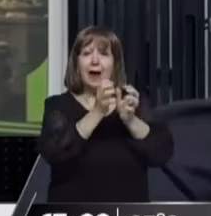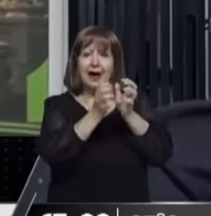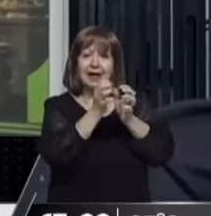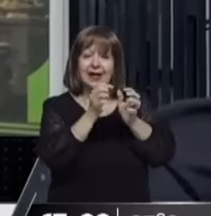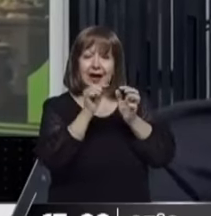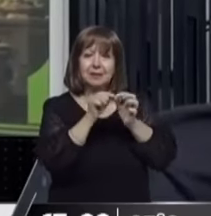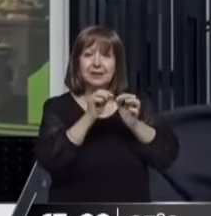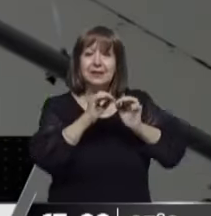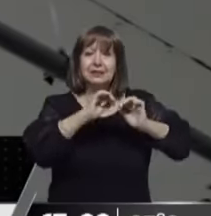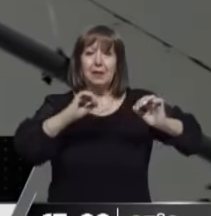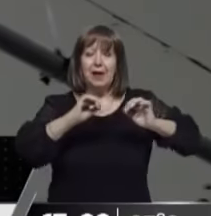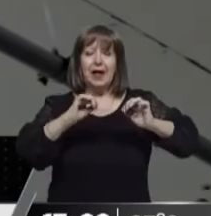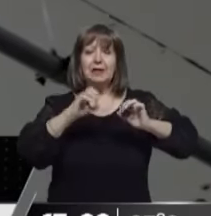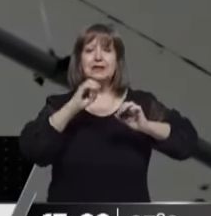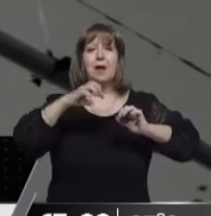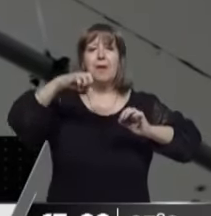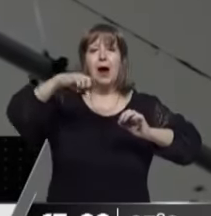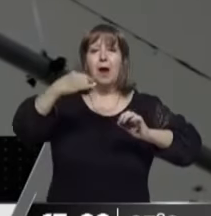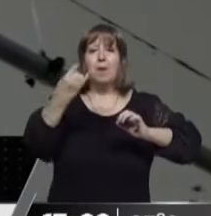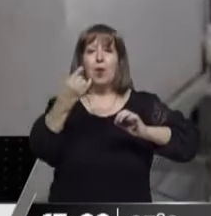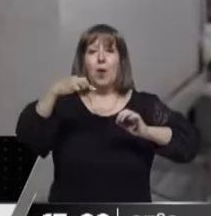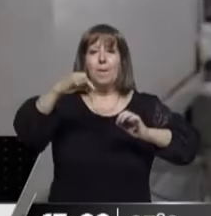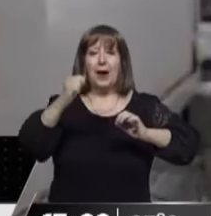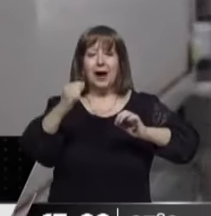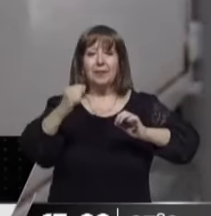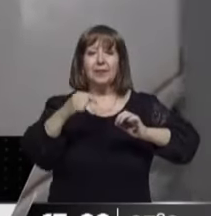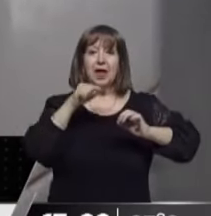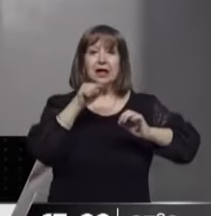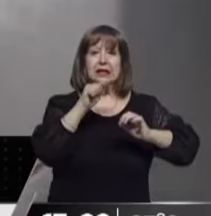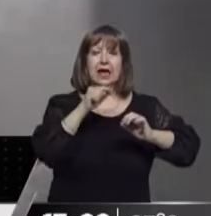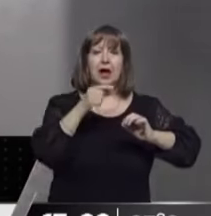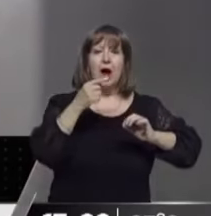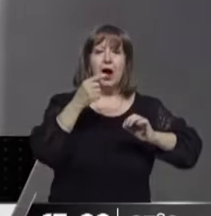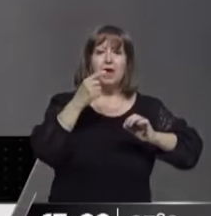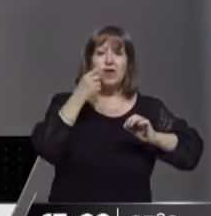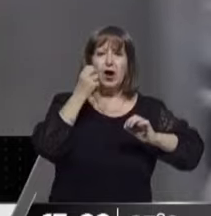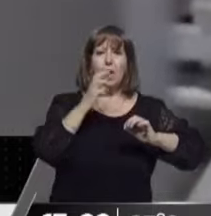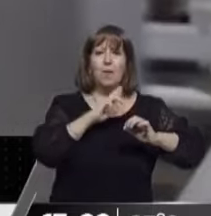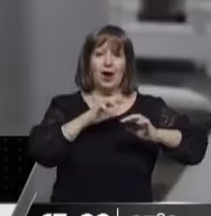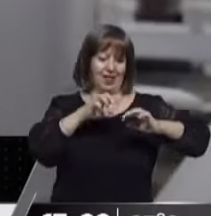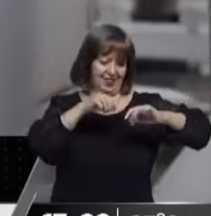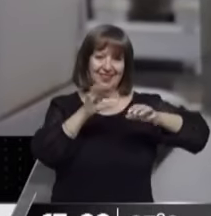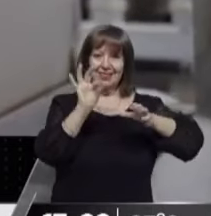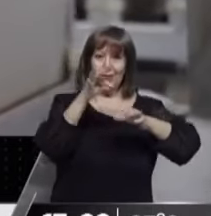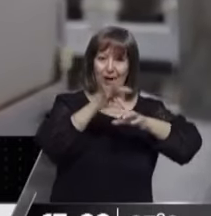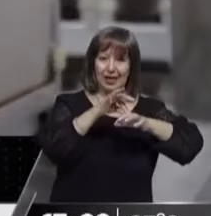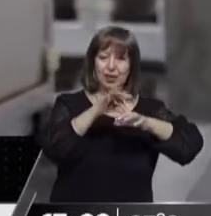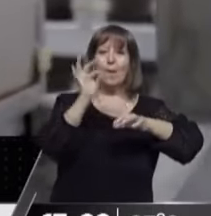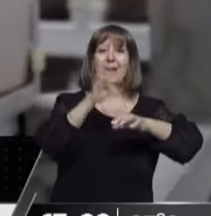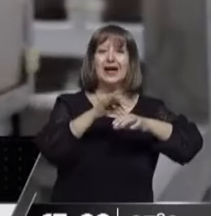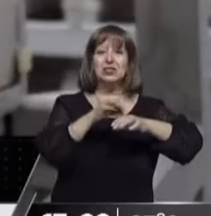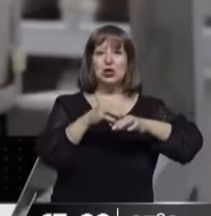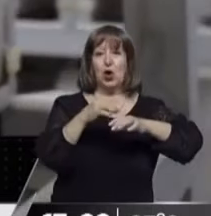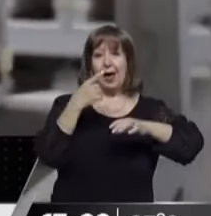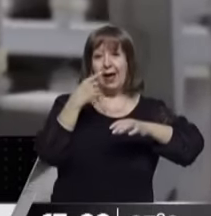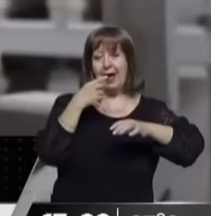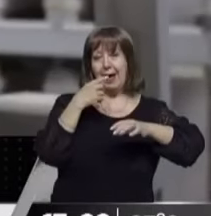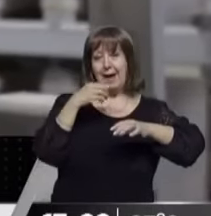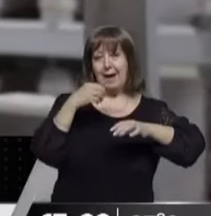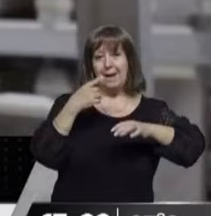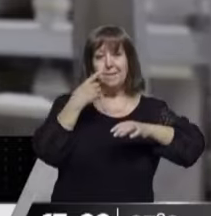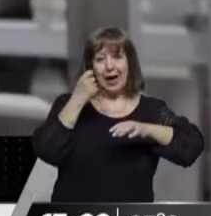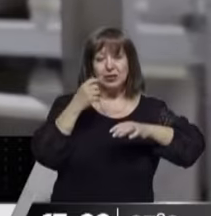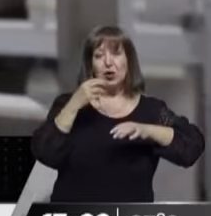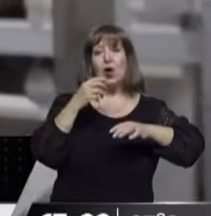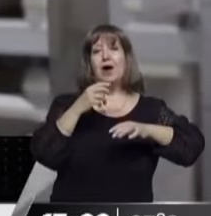que Nosotros le llamamos pupa esa máquina separadora separa el macho de la hembra y podemos continuar con e con el